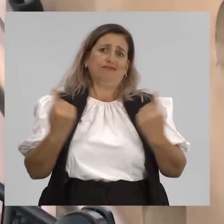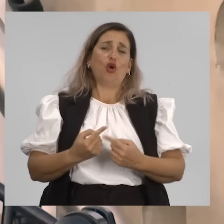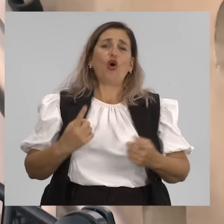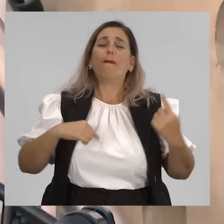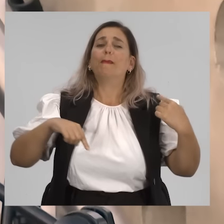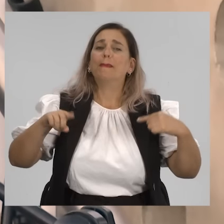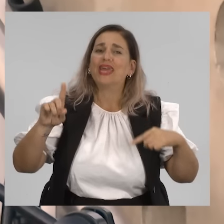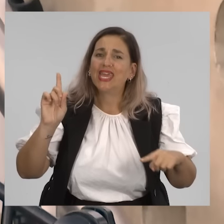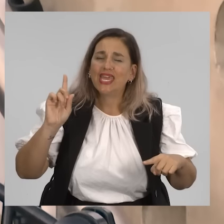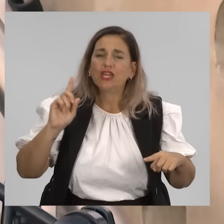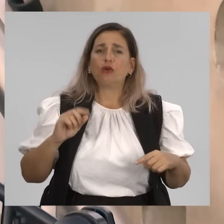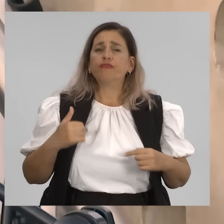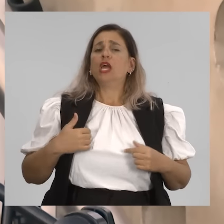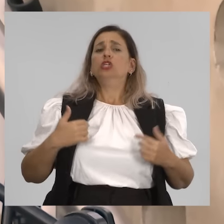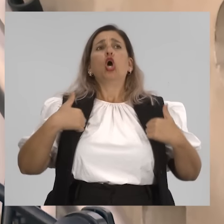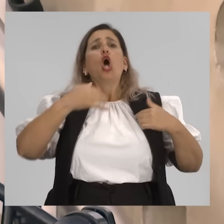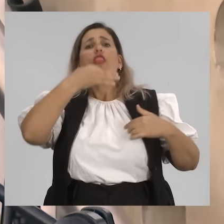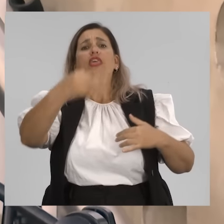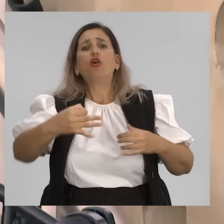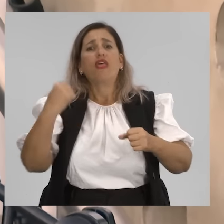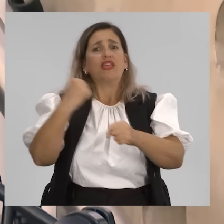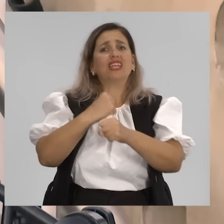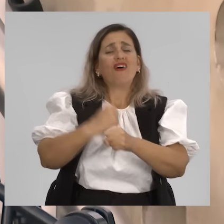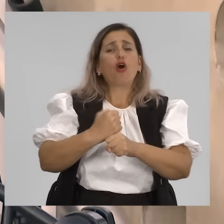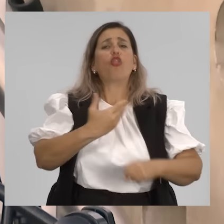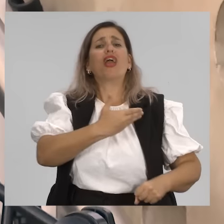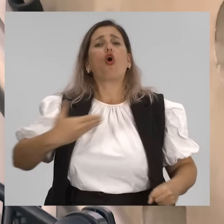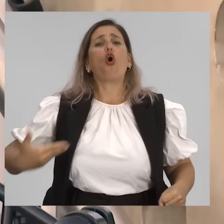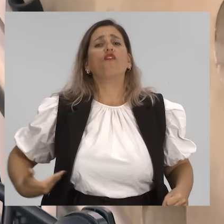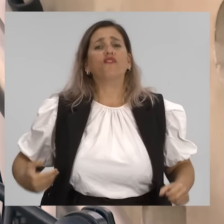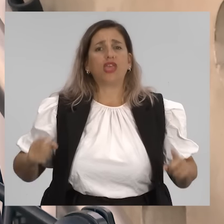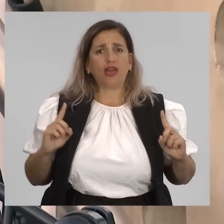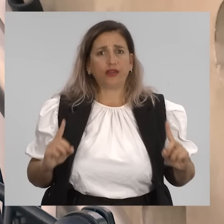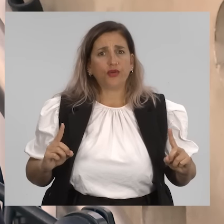mundo. Yo lo digo desde la función de gobierno.